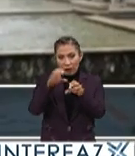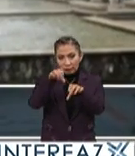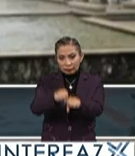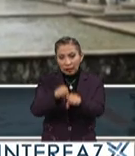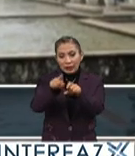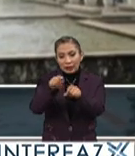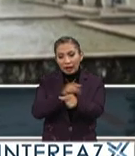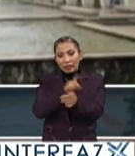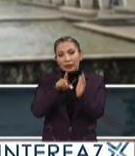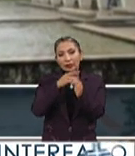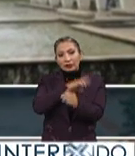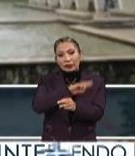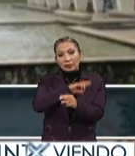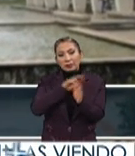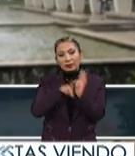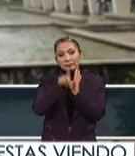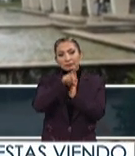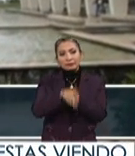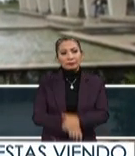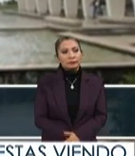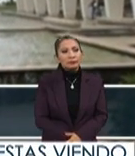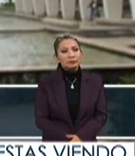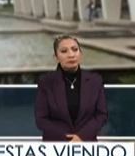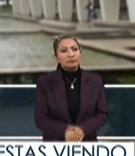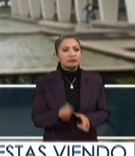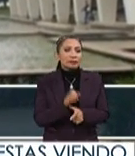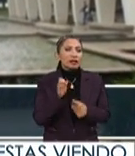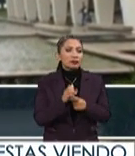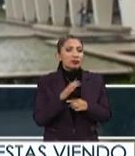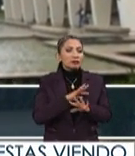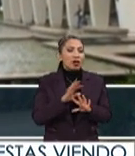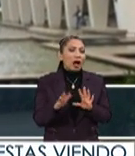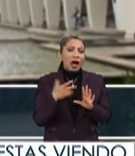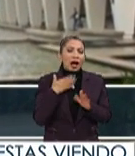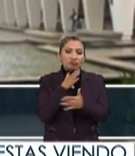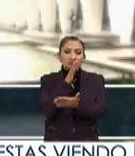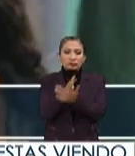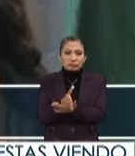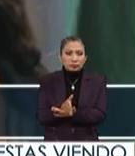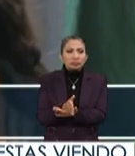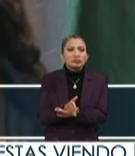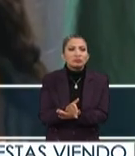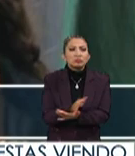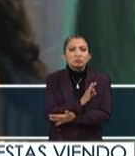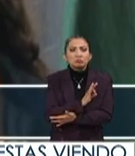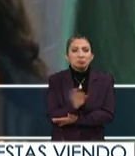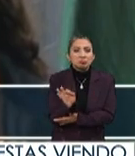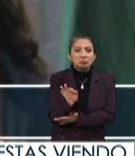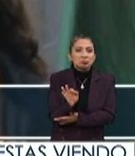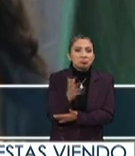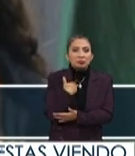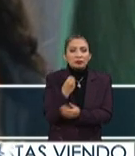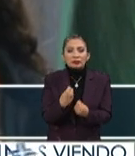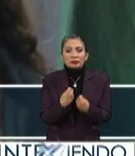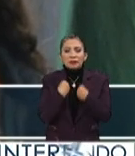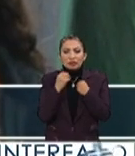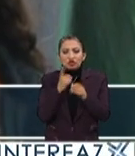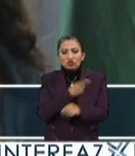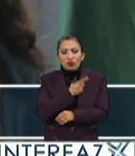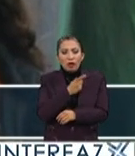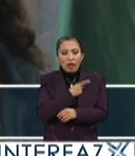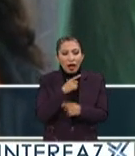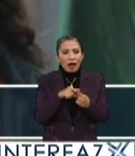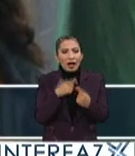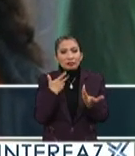Ah, ok. rentamos un departamento. Entonces pues fue situación de llegar y poder pues no sé, vivir ya